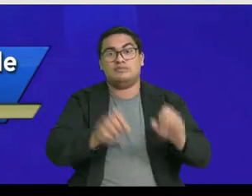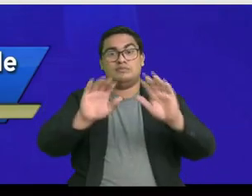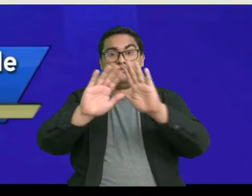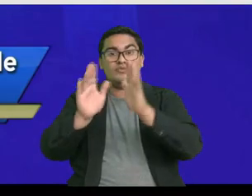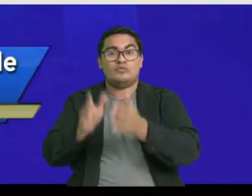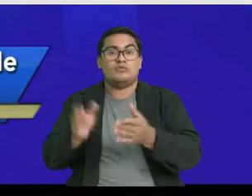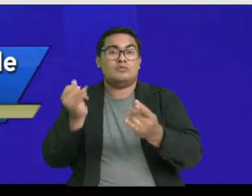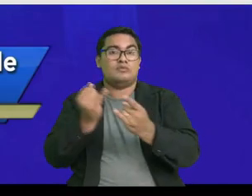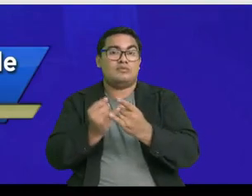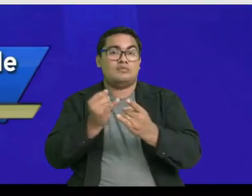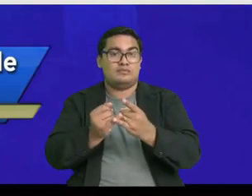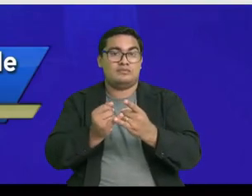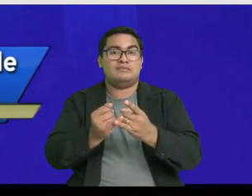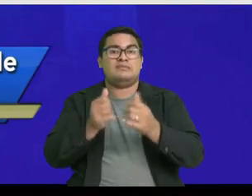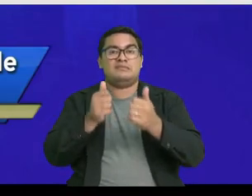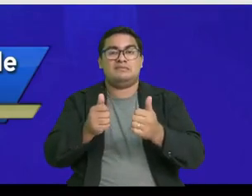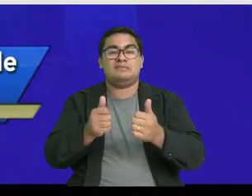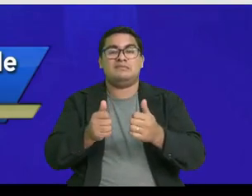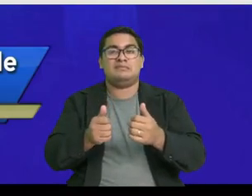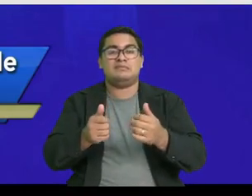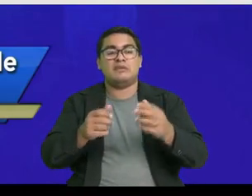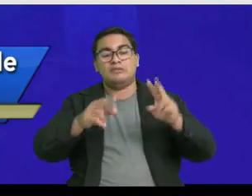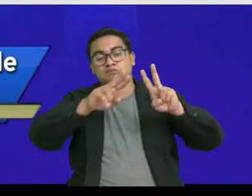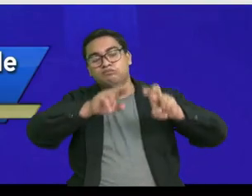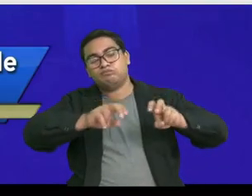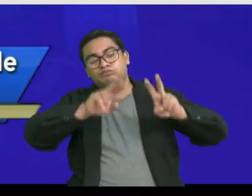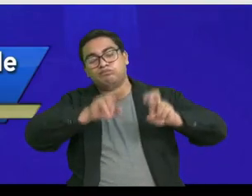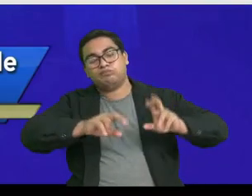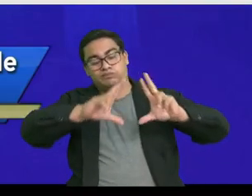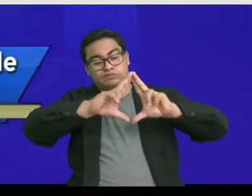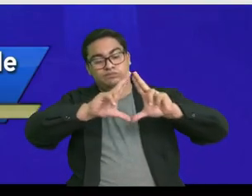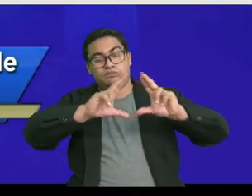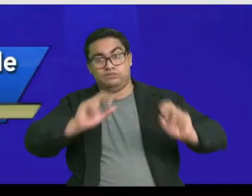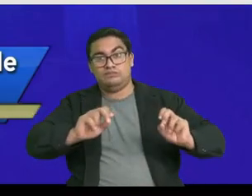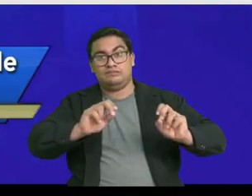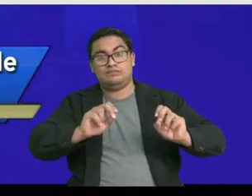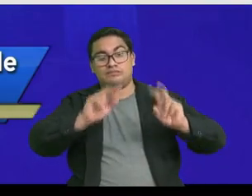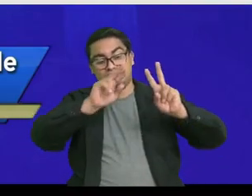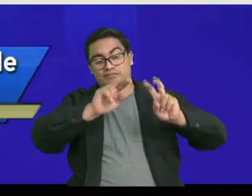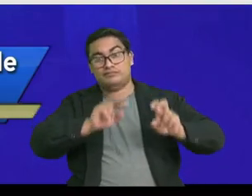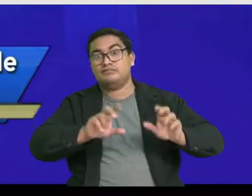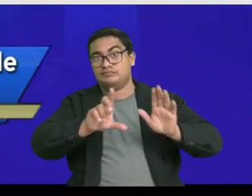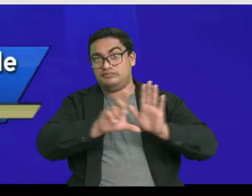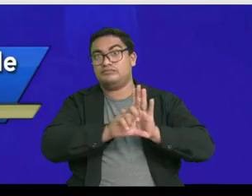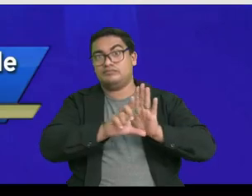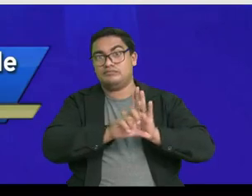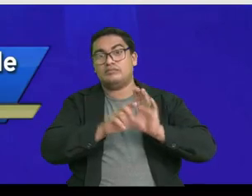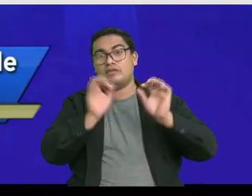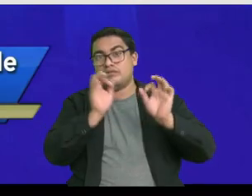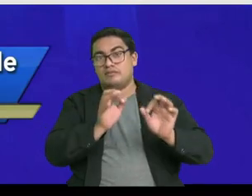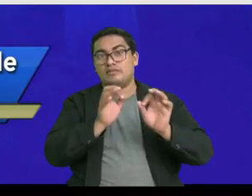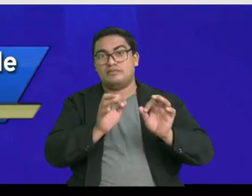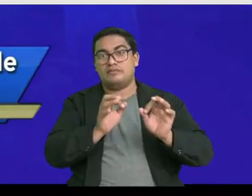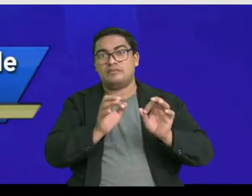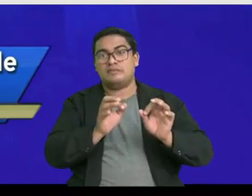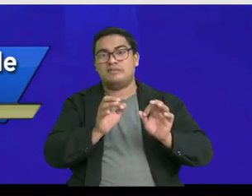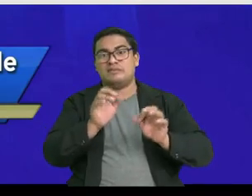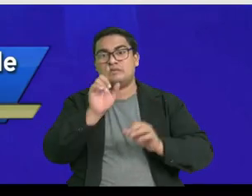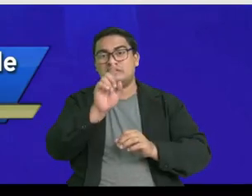Entonces nosotros fuimos examinados como país, sí, sí. Nicaragua fue examinado como país a la luz